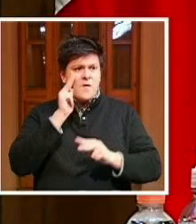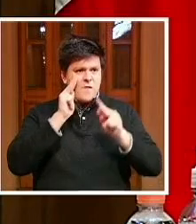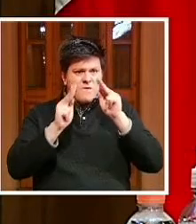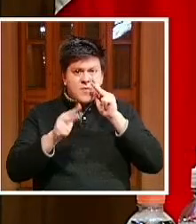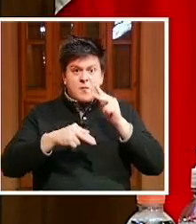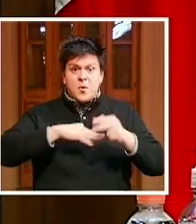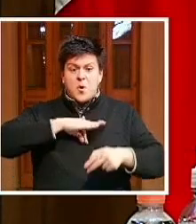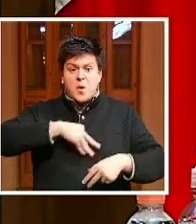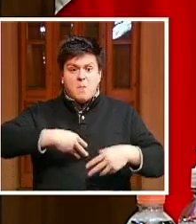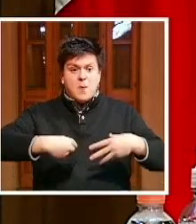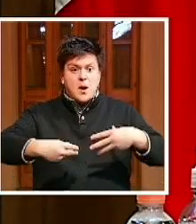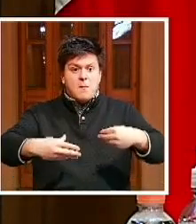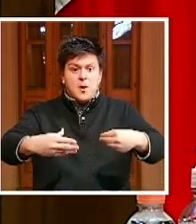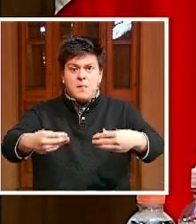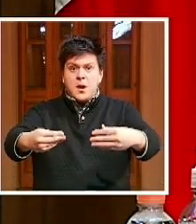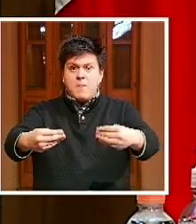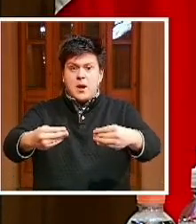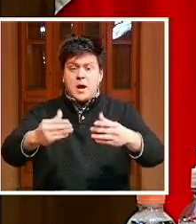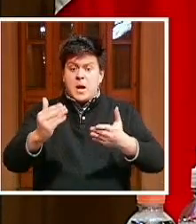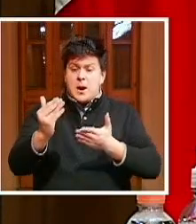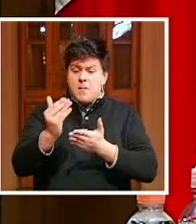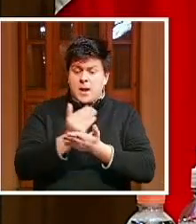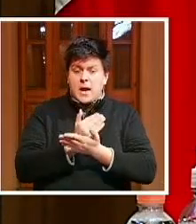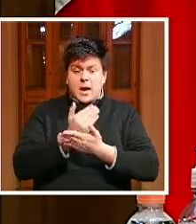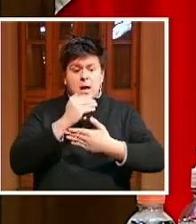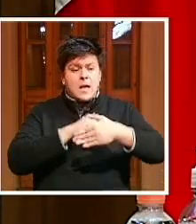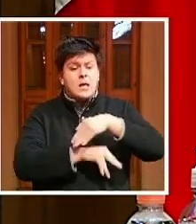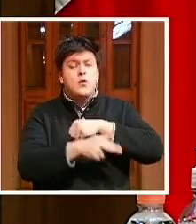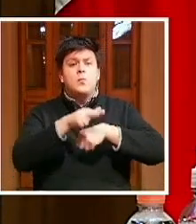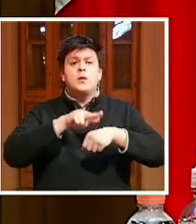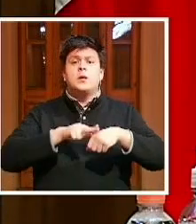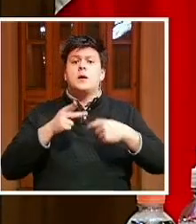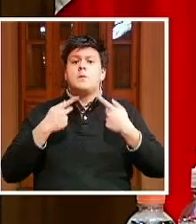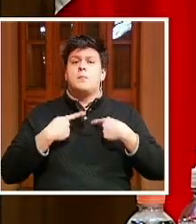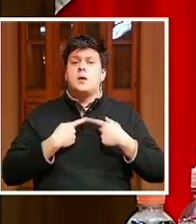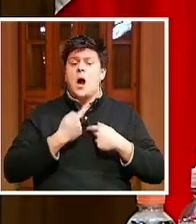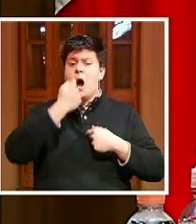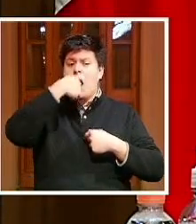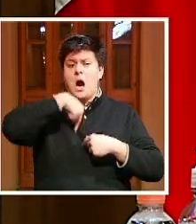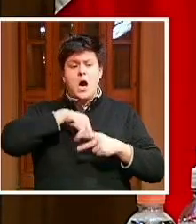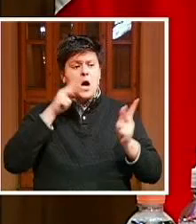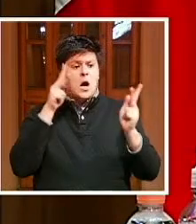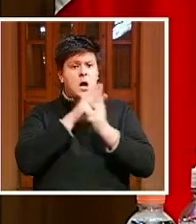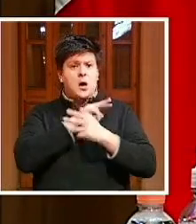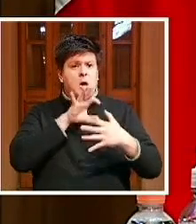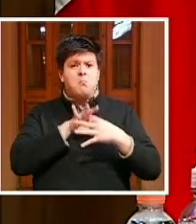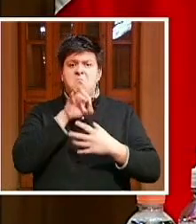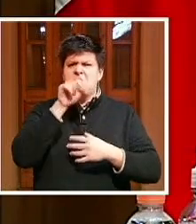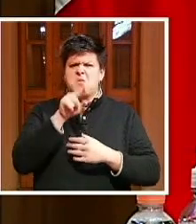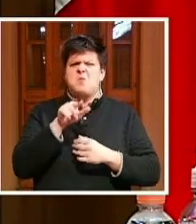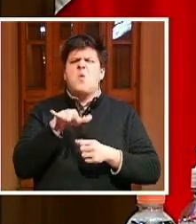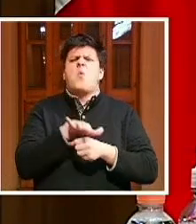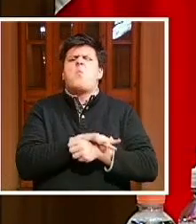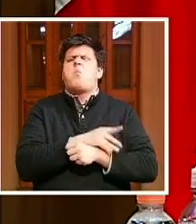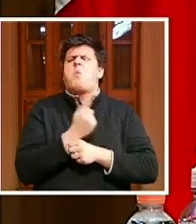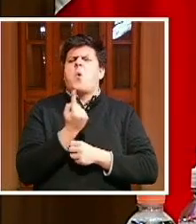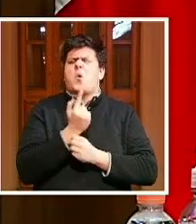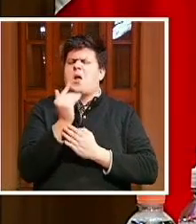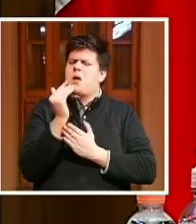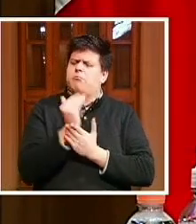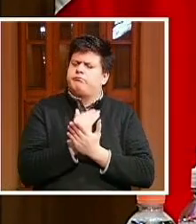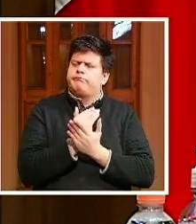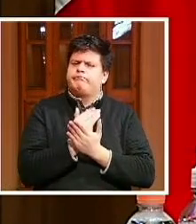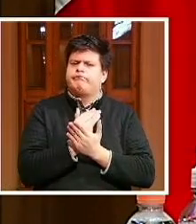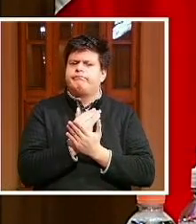contagios de las hospitalizaciones de los pacientes intubados es gracias a la reducción de la